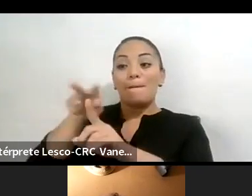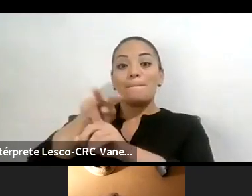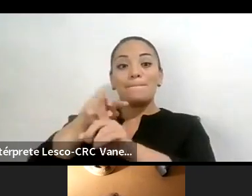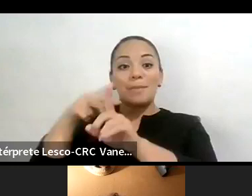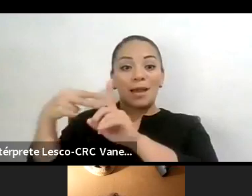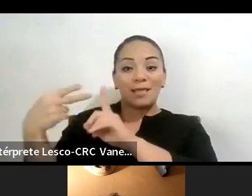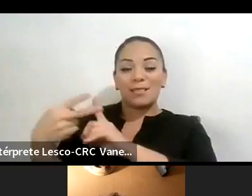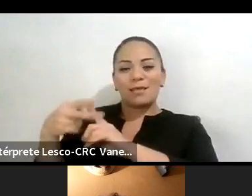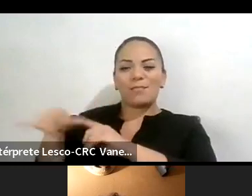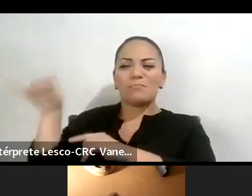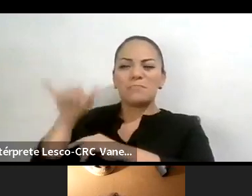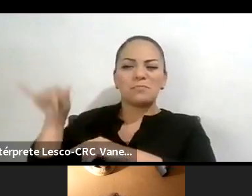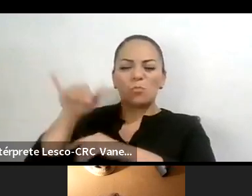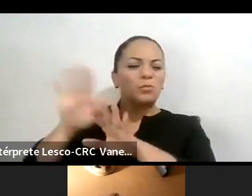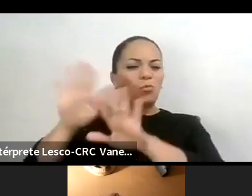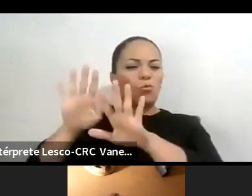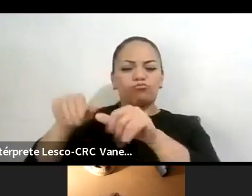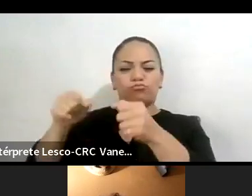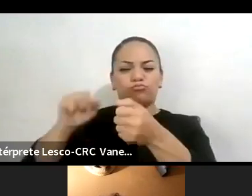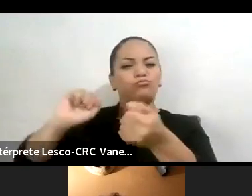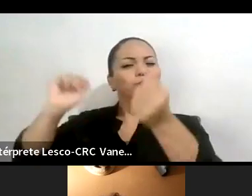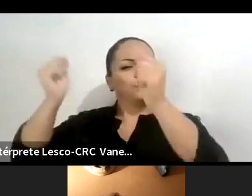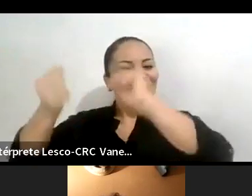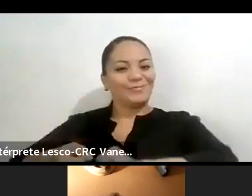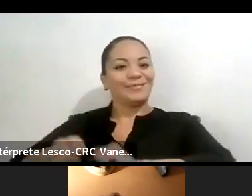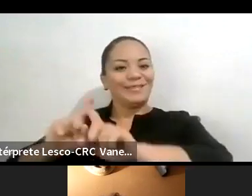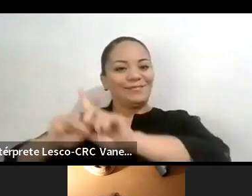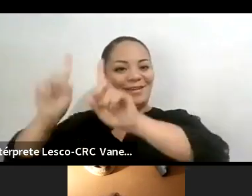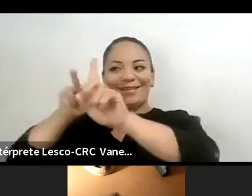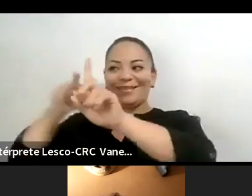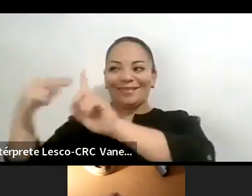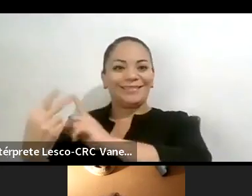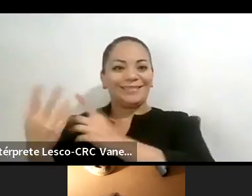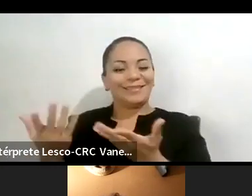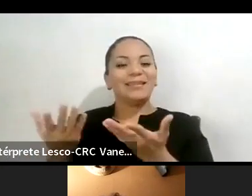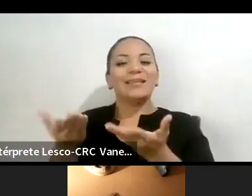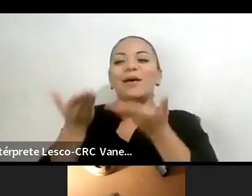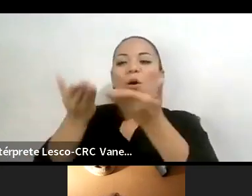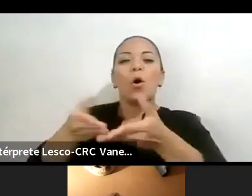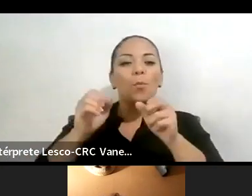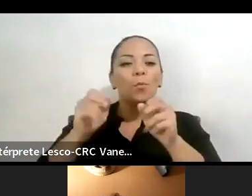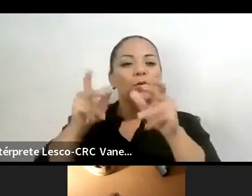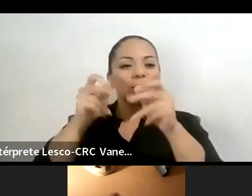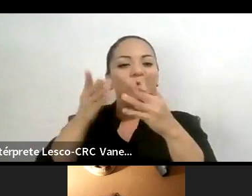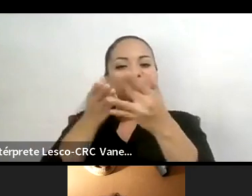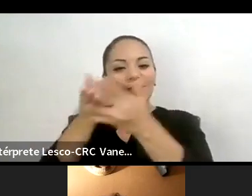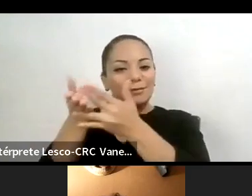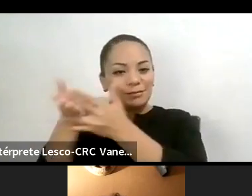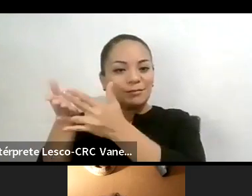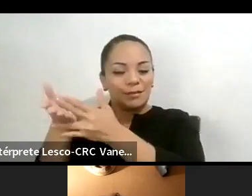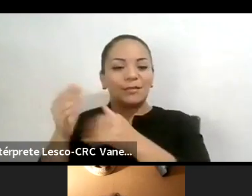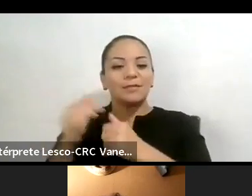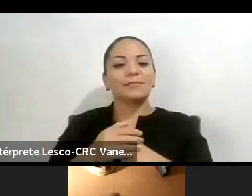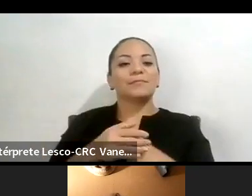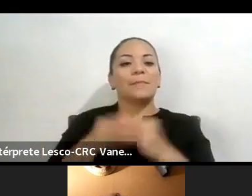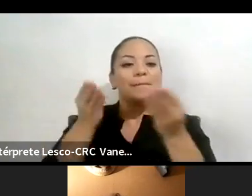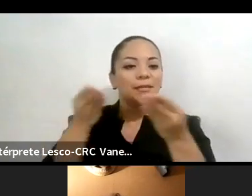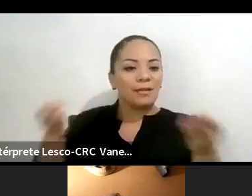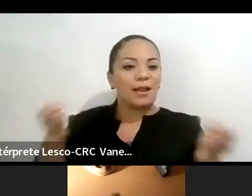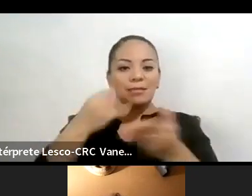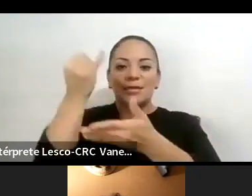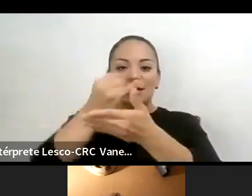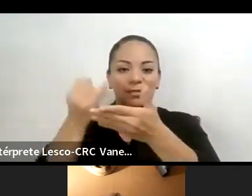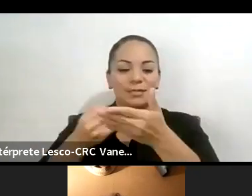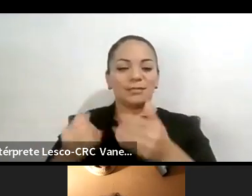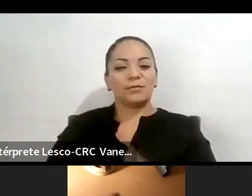que ¿verdad?, y que además pues dan una posibilidad de accesibilidad a estos materiales